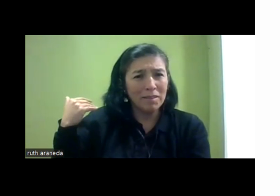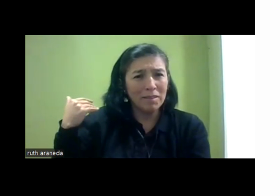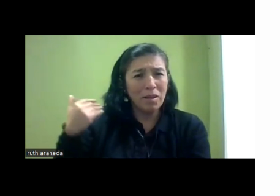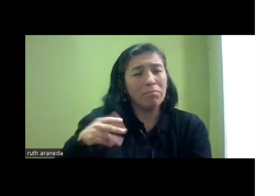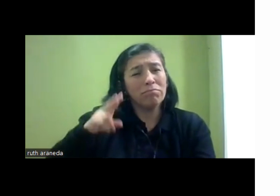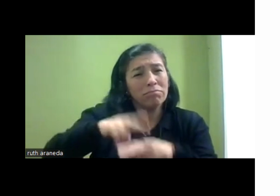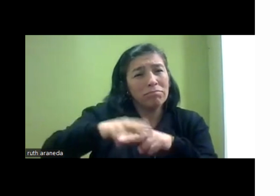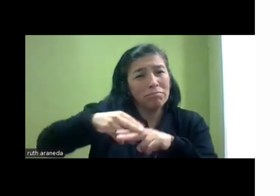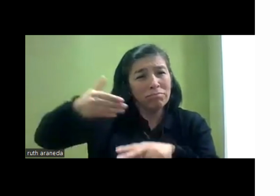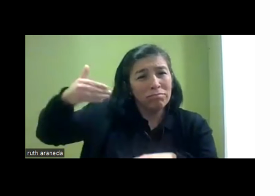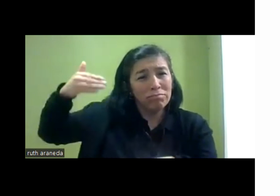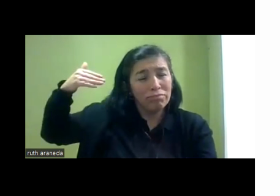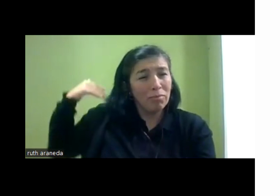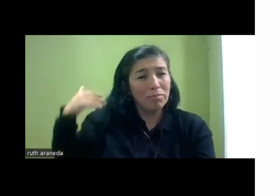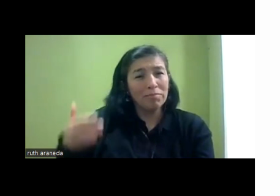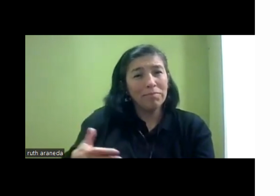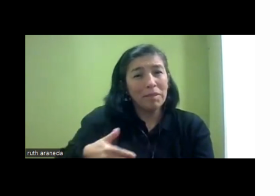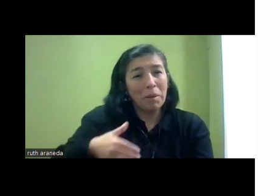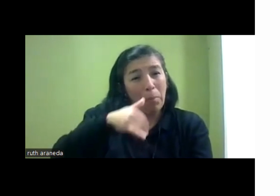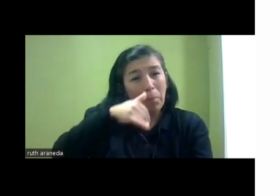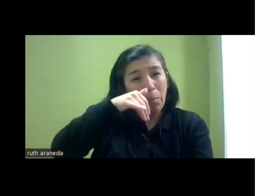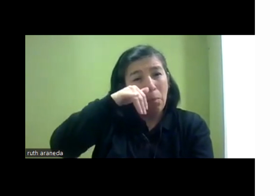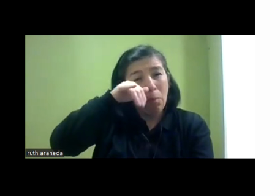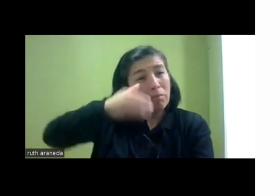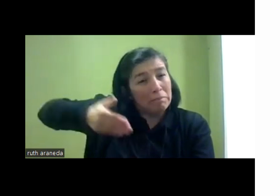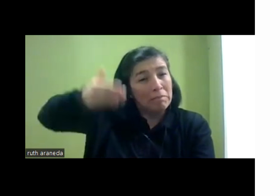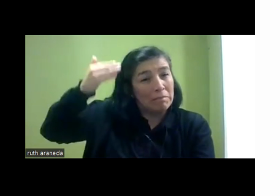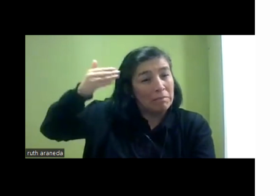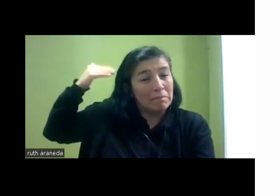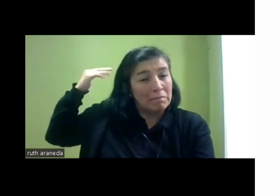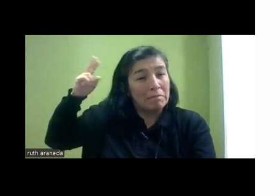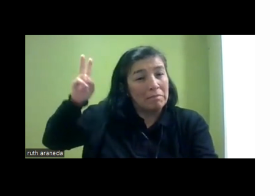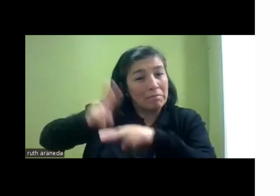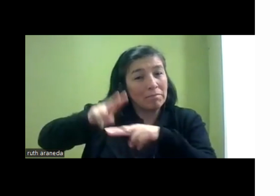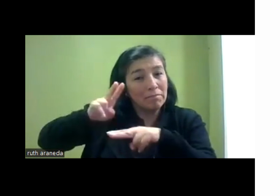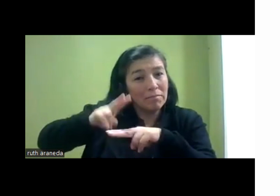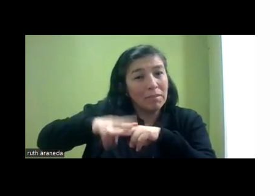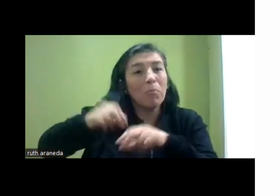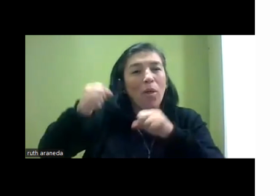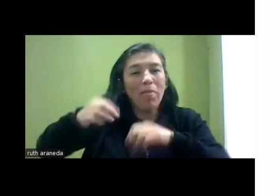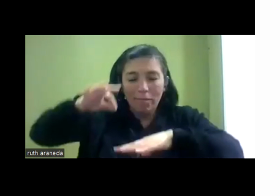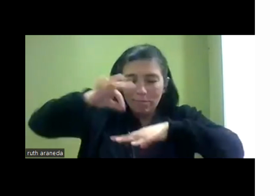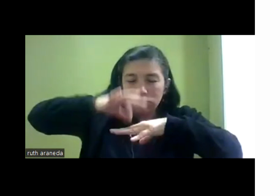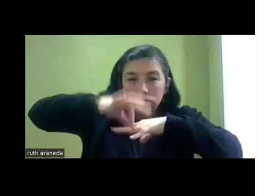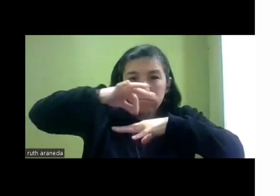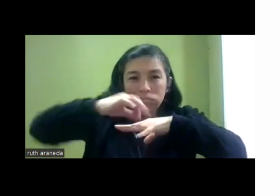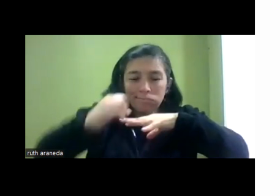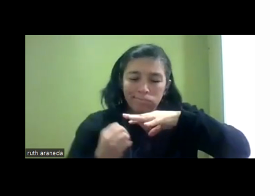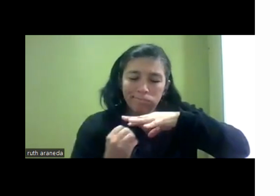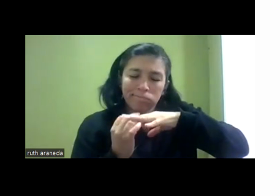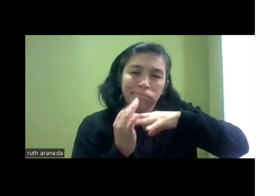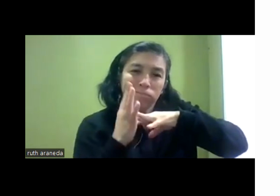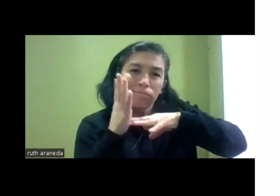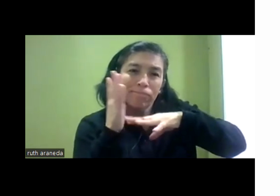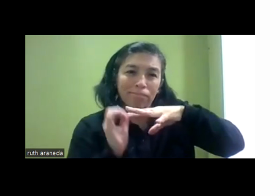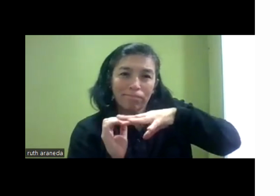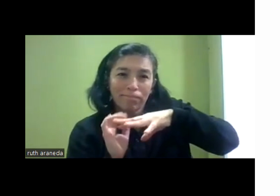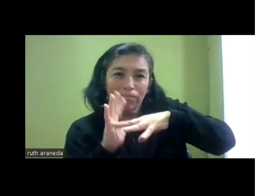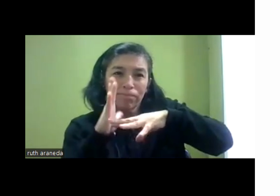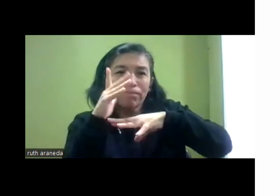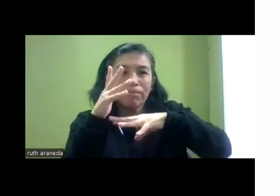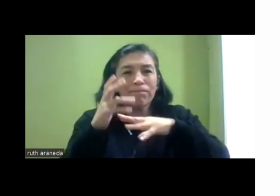antaño, desde muy antiguamente, el cultivo de